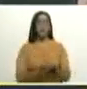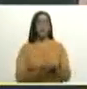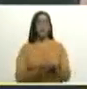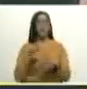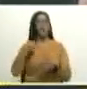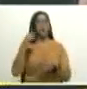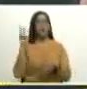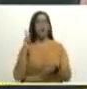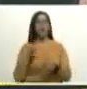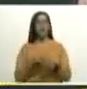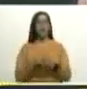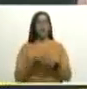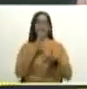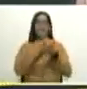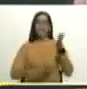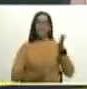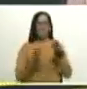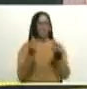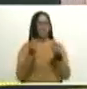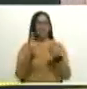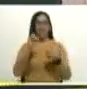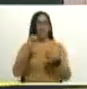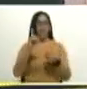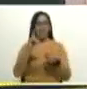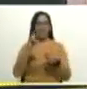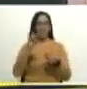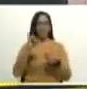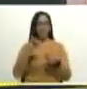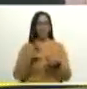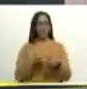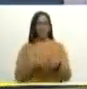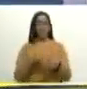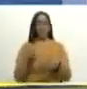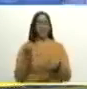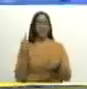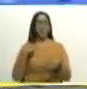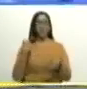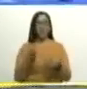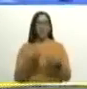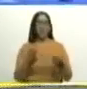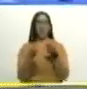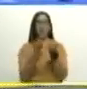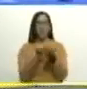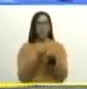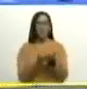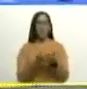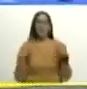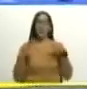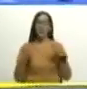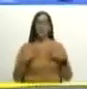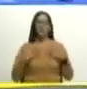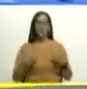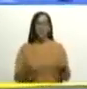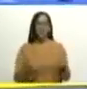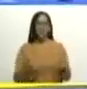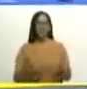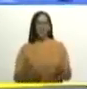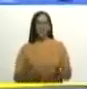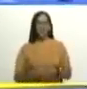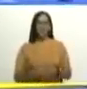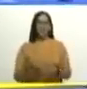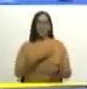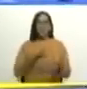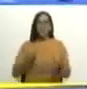Otra Venezuela. Sin dólares Cadivi, presidente. Sin dólares Cadivi. Como tiene que ser una economía normal, sana. Correcto. Si